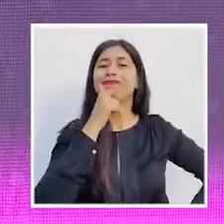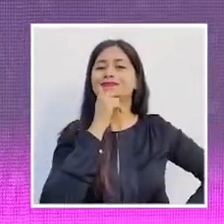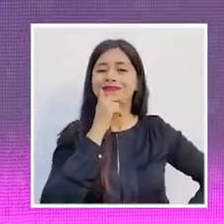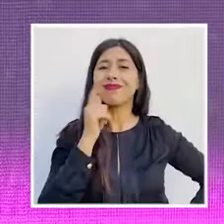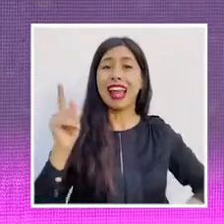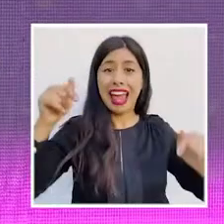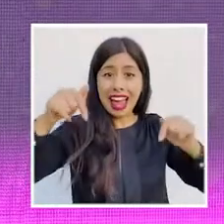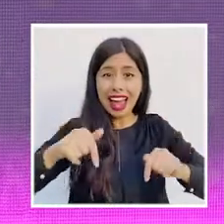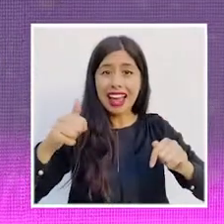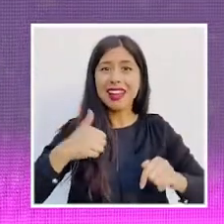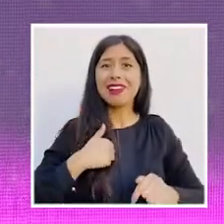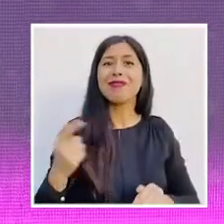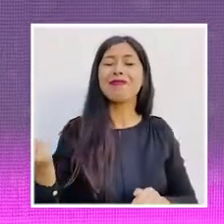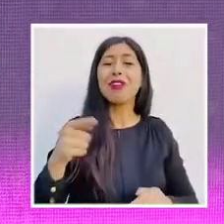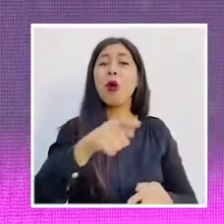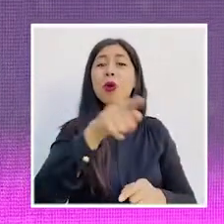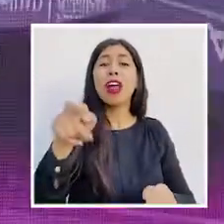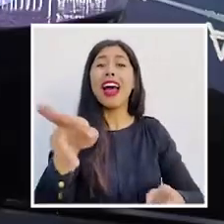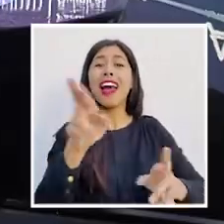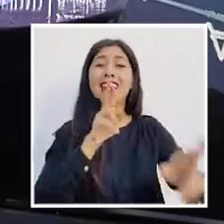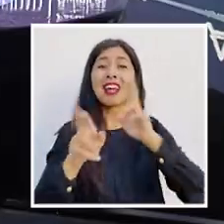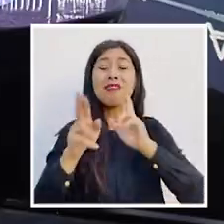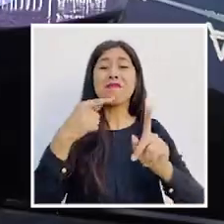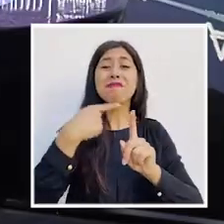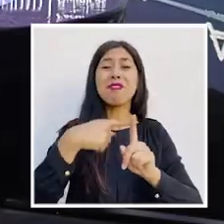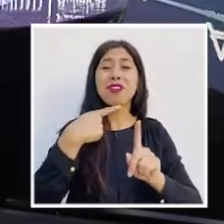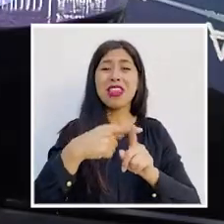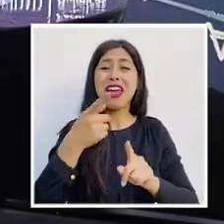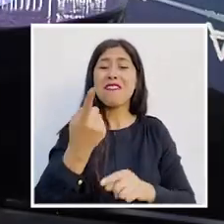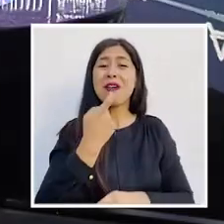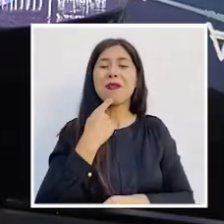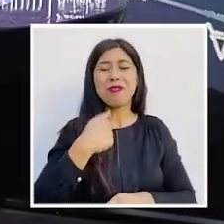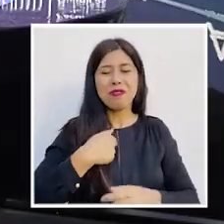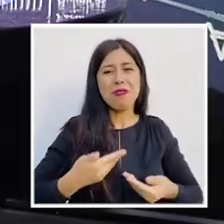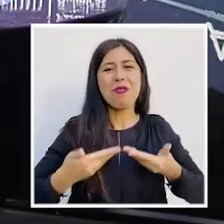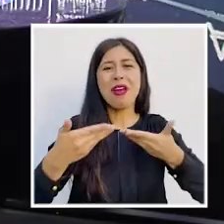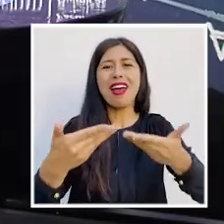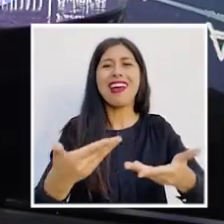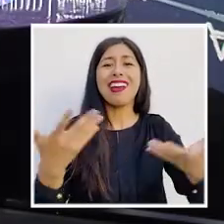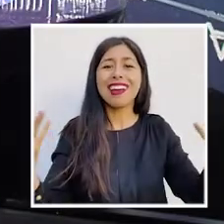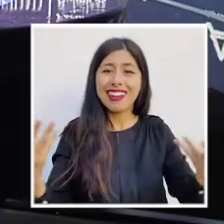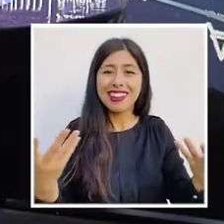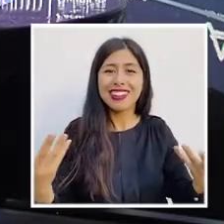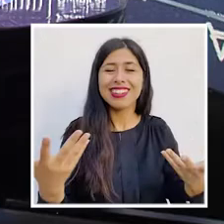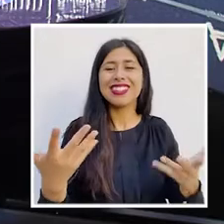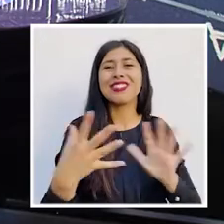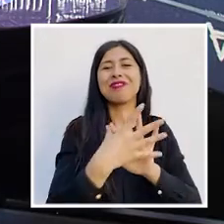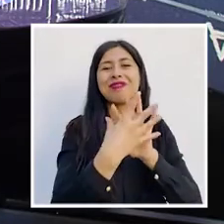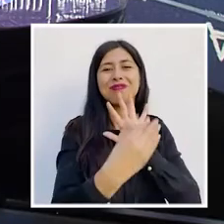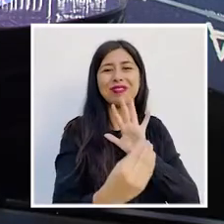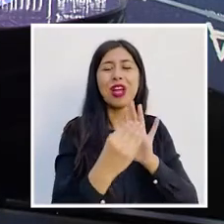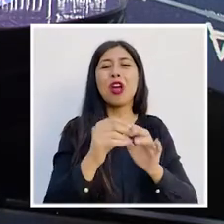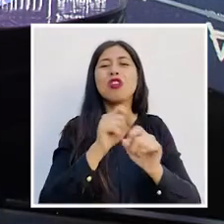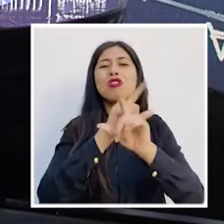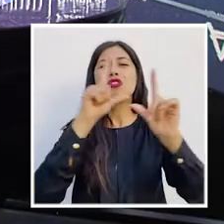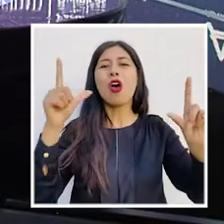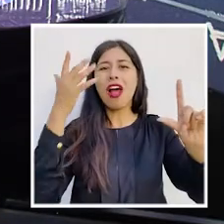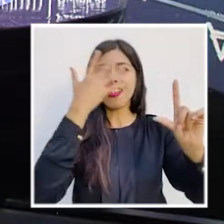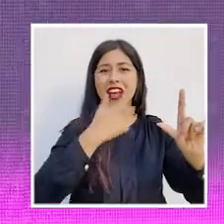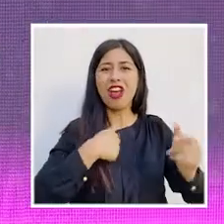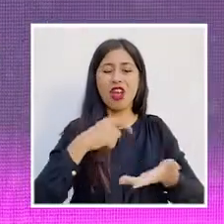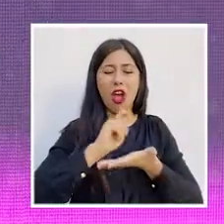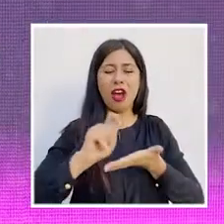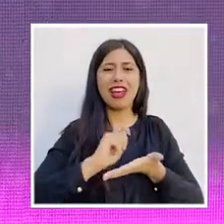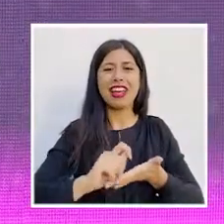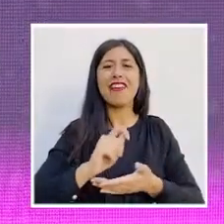Si ustedes estuvieran aquí presencialmente y quienes me respondieran correctamente esta pregunta, les regalaría un ejemplar del Sol